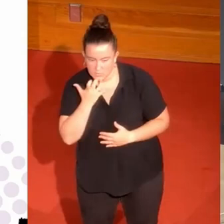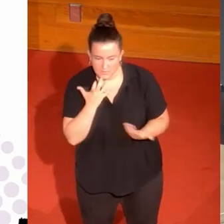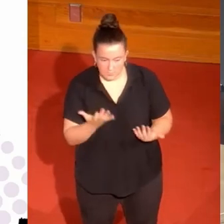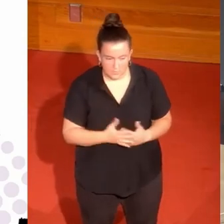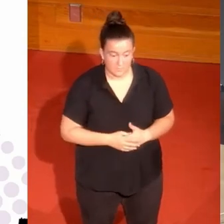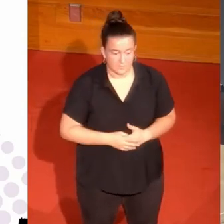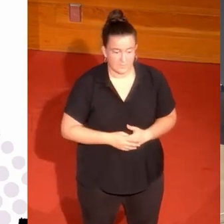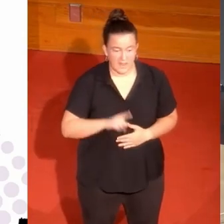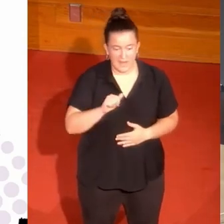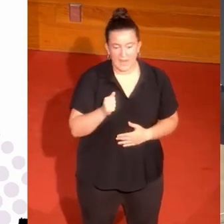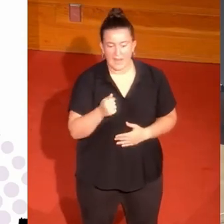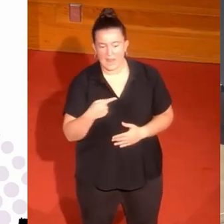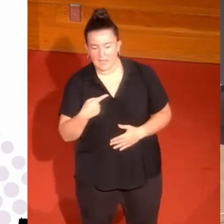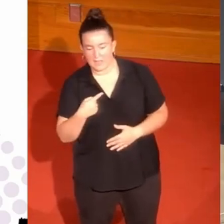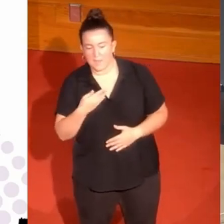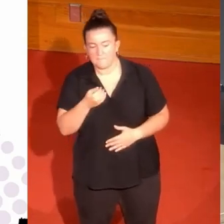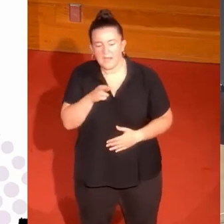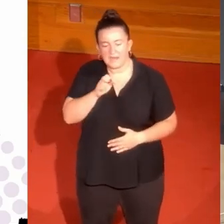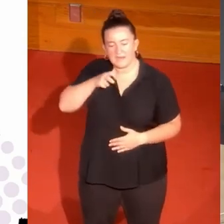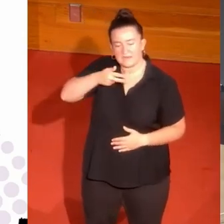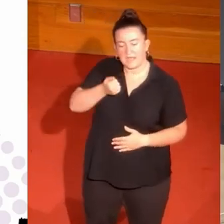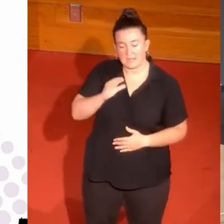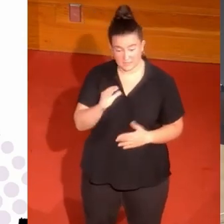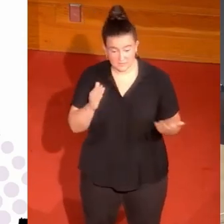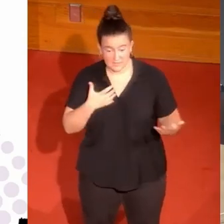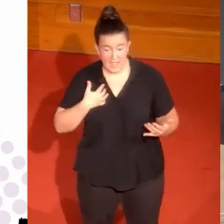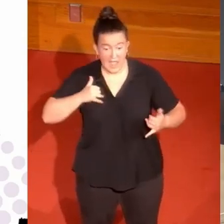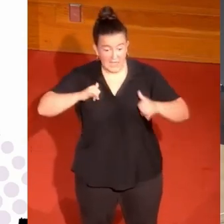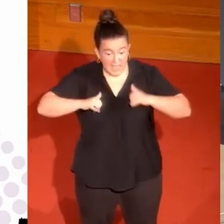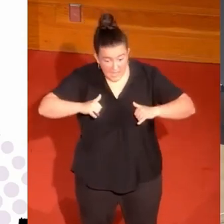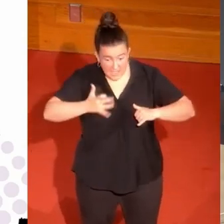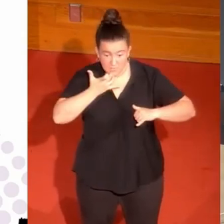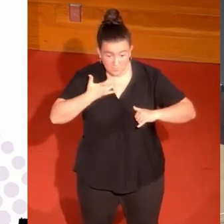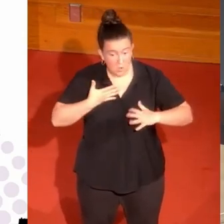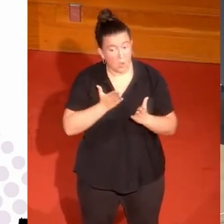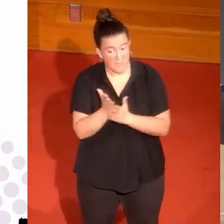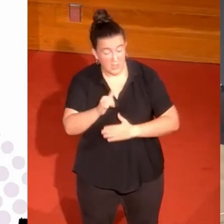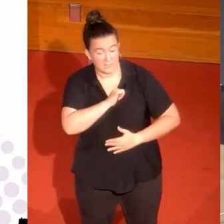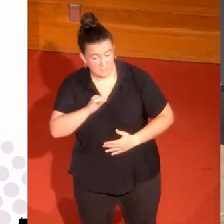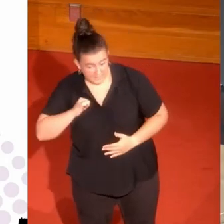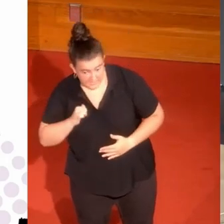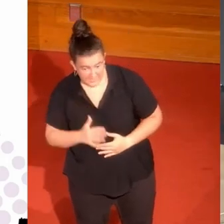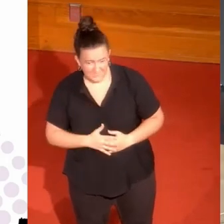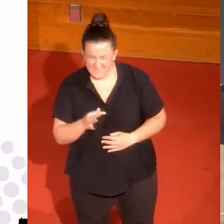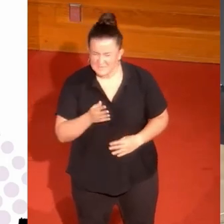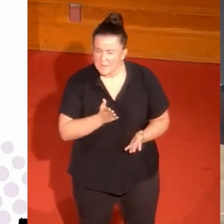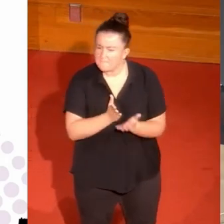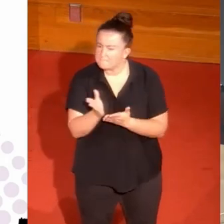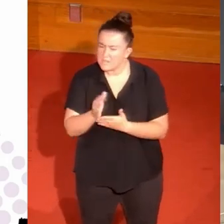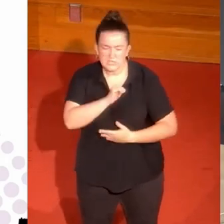en en en en Argelia pues es un es un medio independiente eh además la mayor Maya de medios